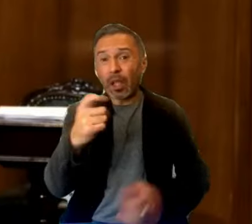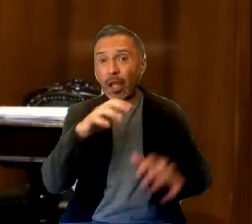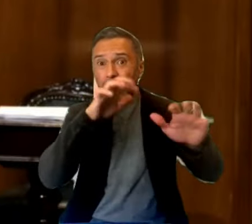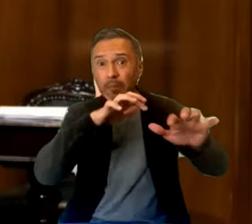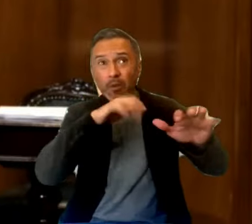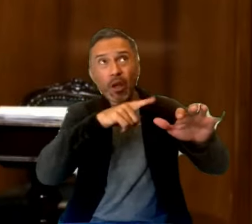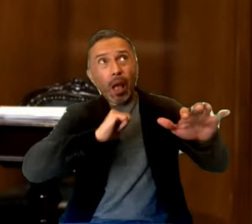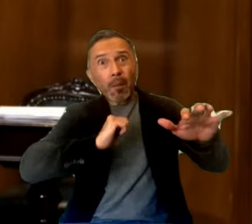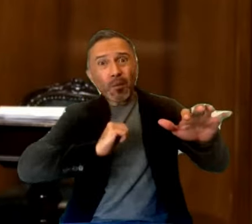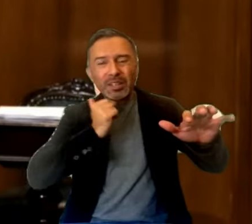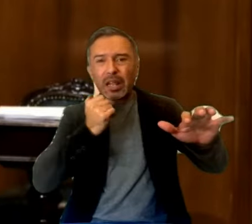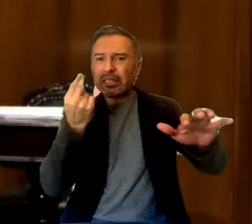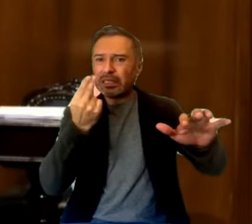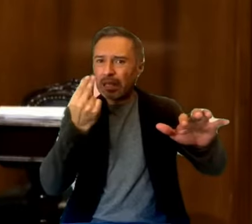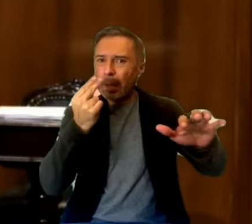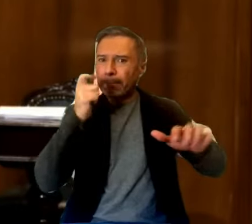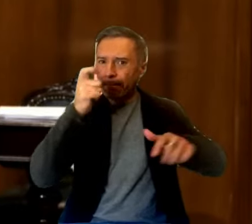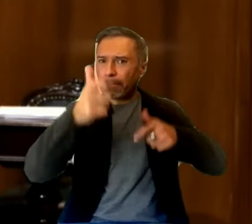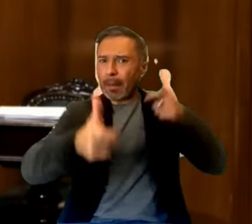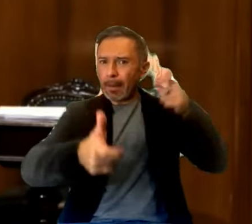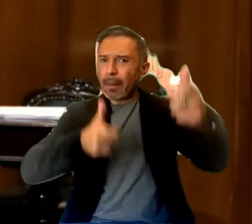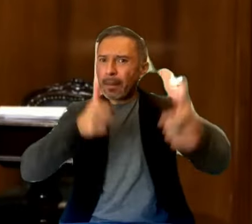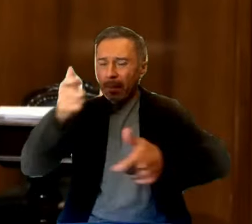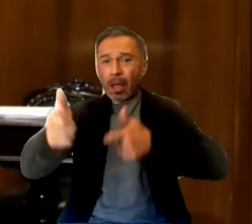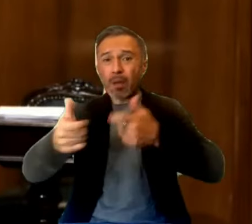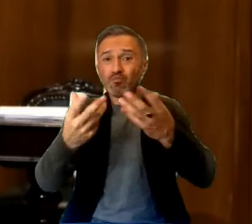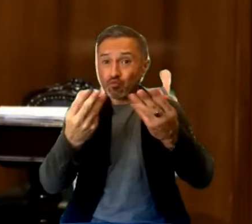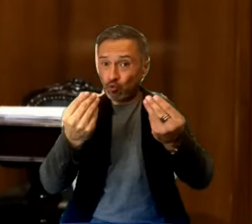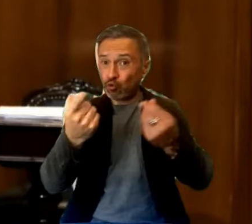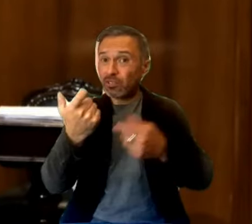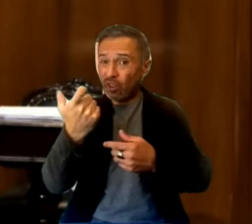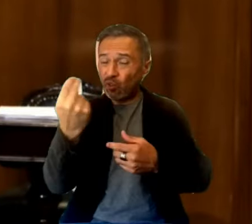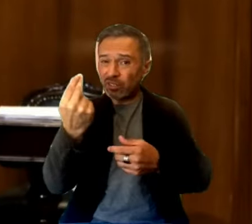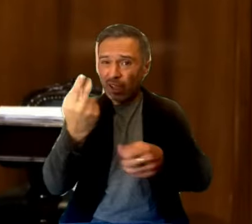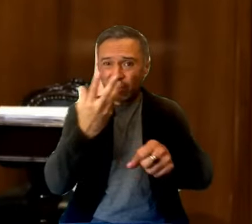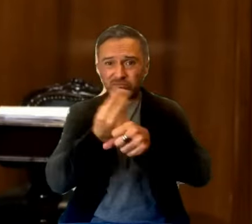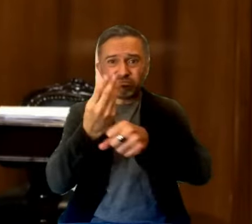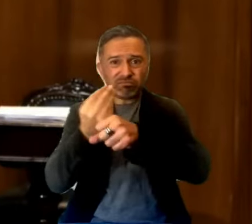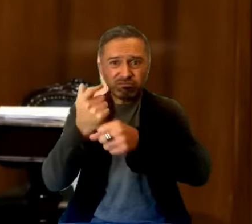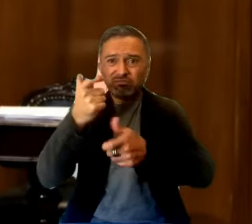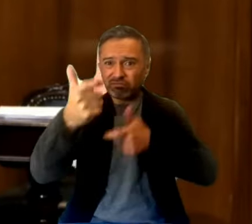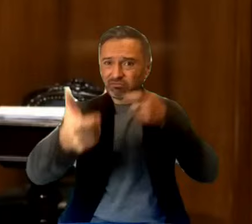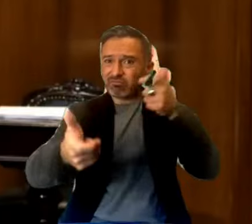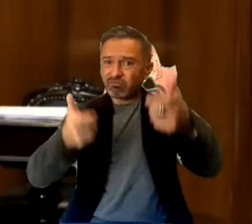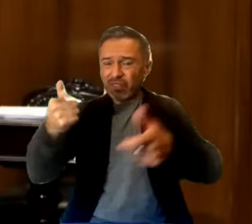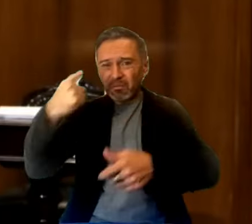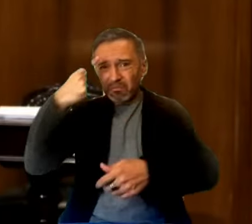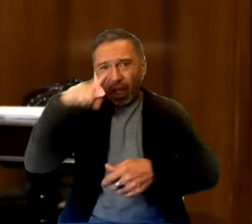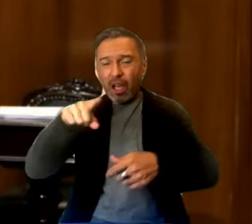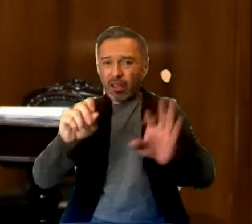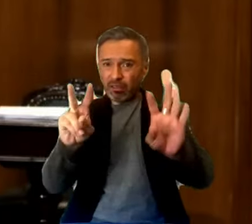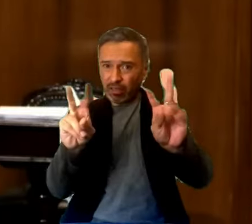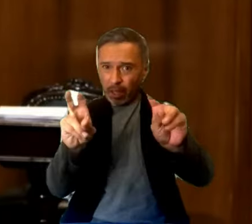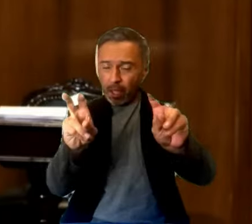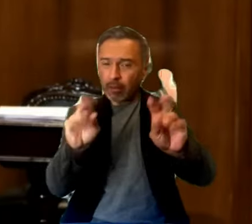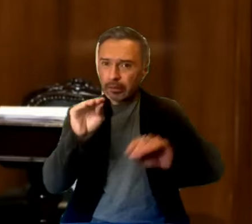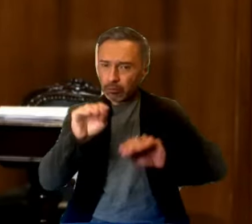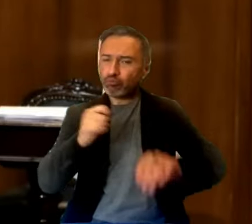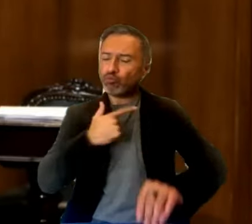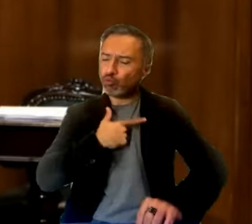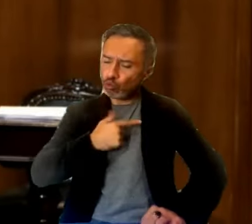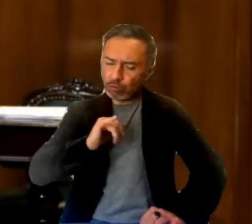necesita de verdad tener disposición para poder entrarle al tema. Y nos toca a